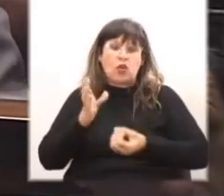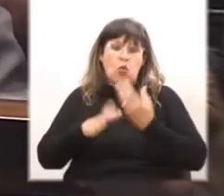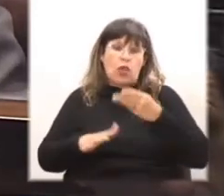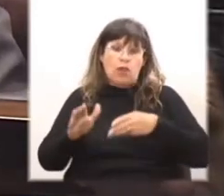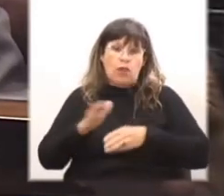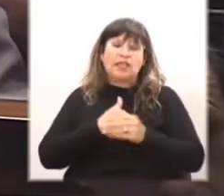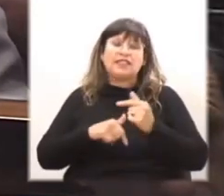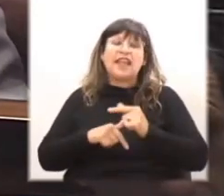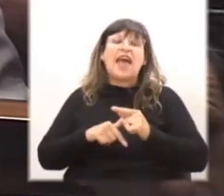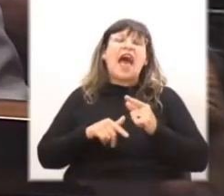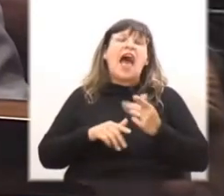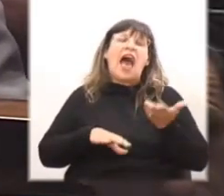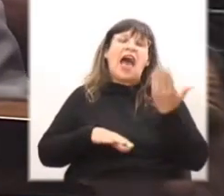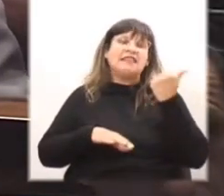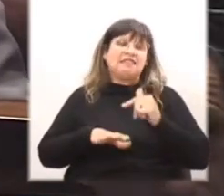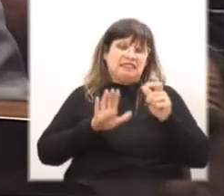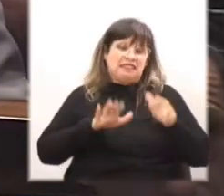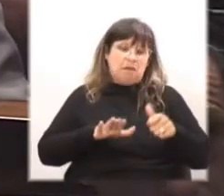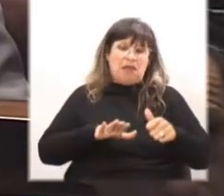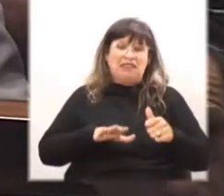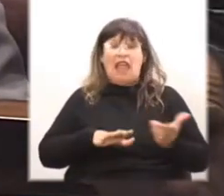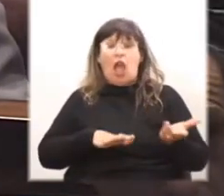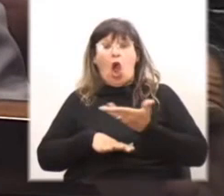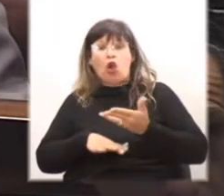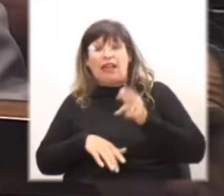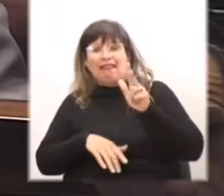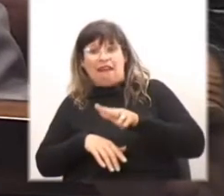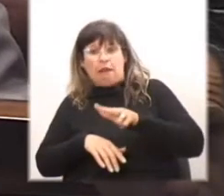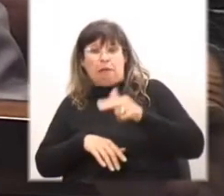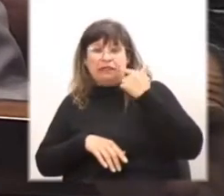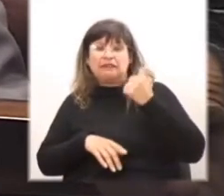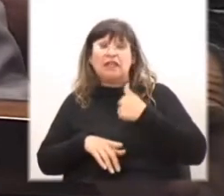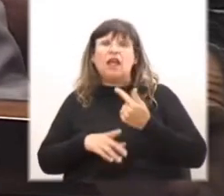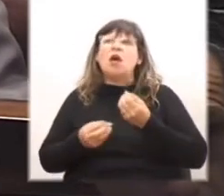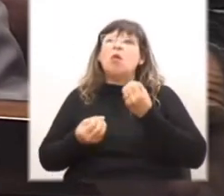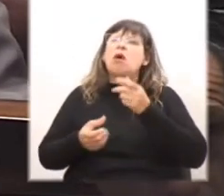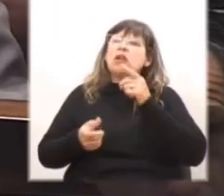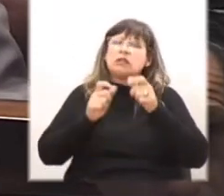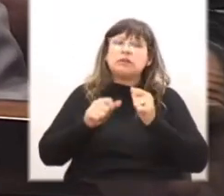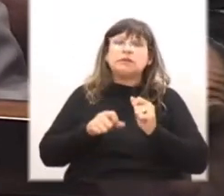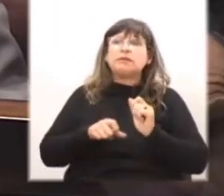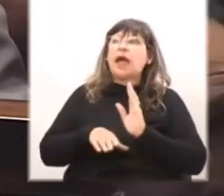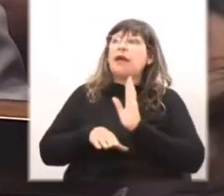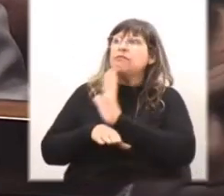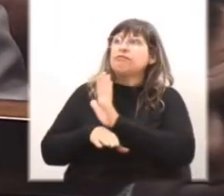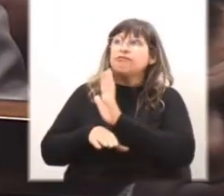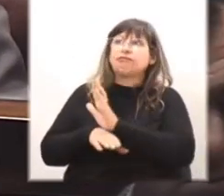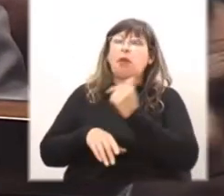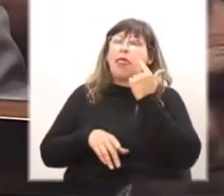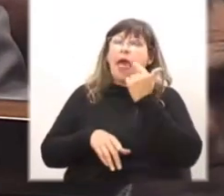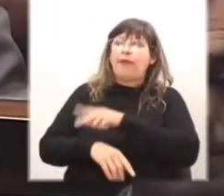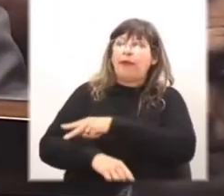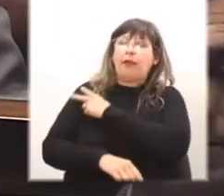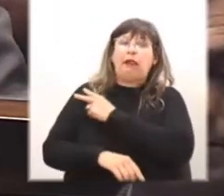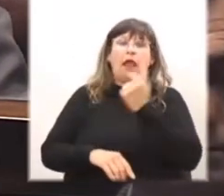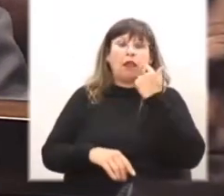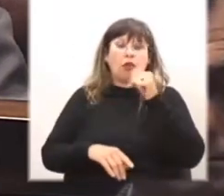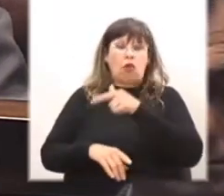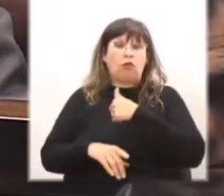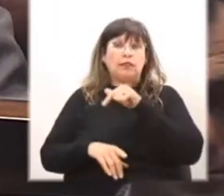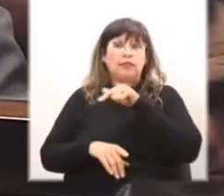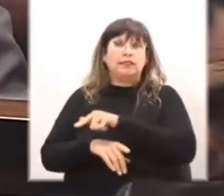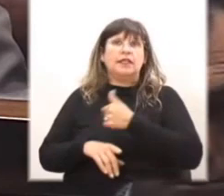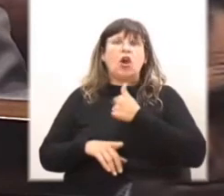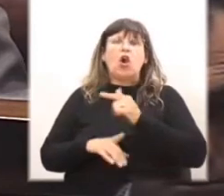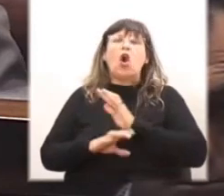a 3 meses, qué fundamenta la decisión de dejar en reserva del cargo o asegurar una indemnización con